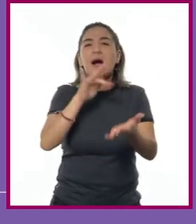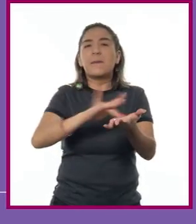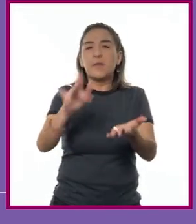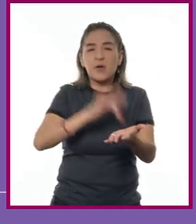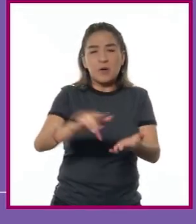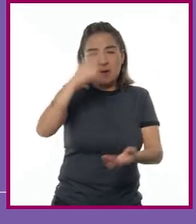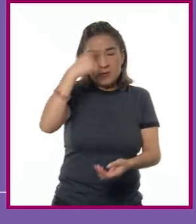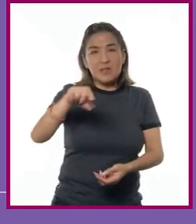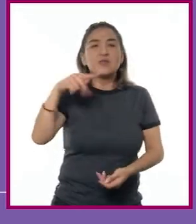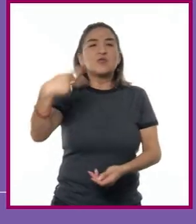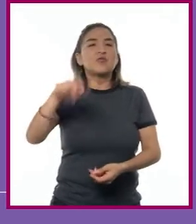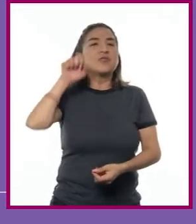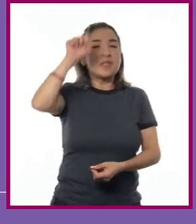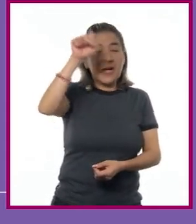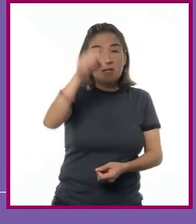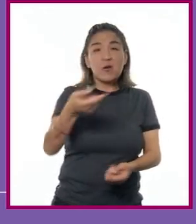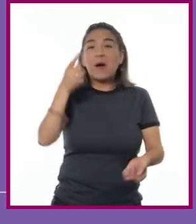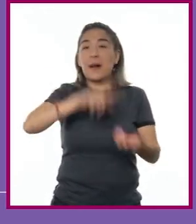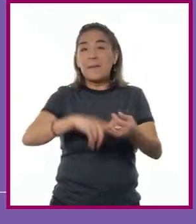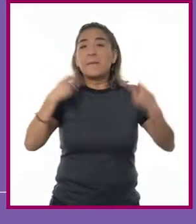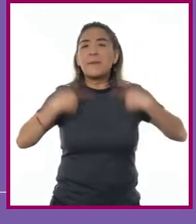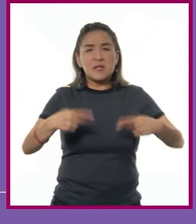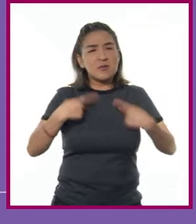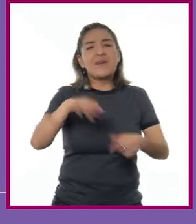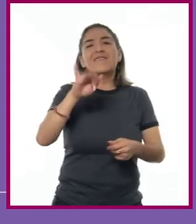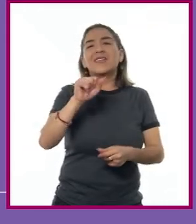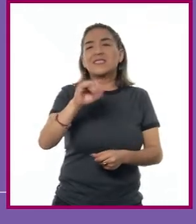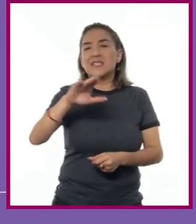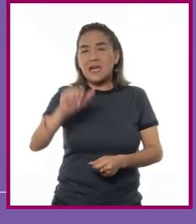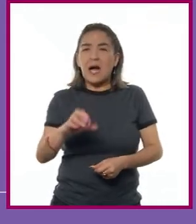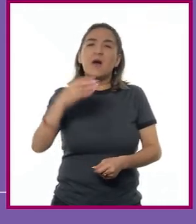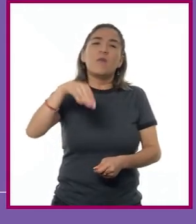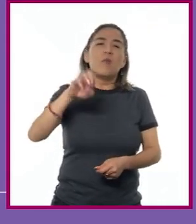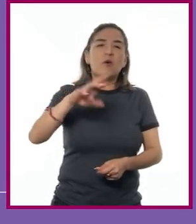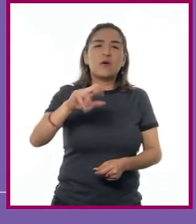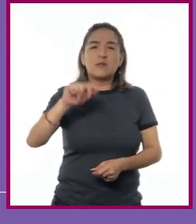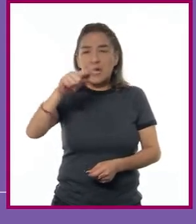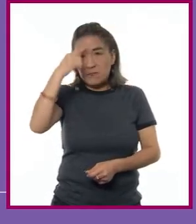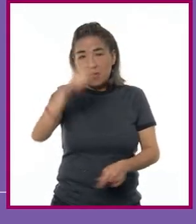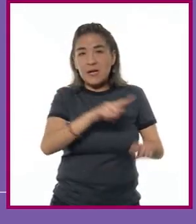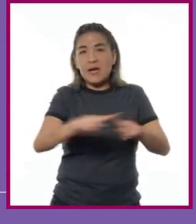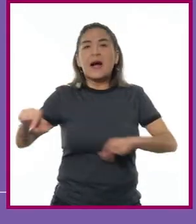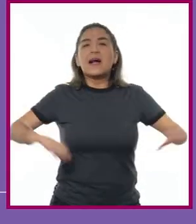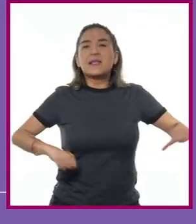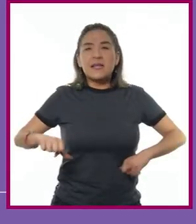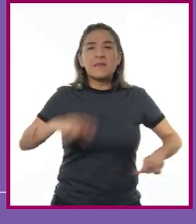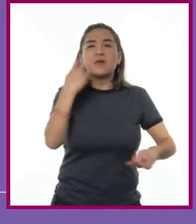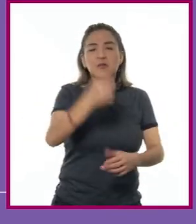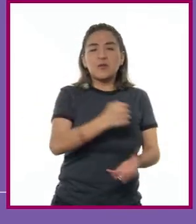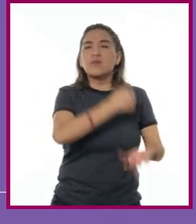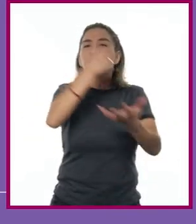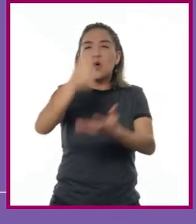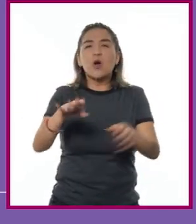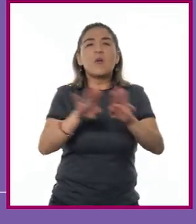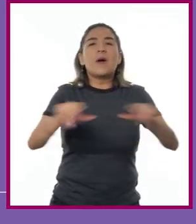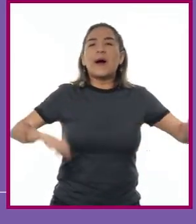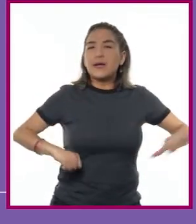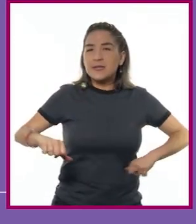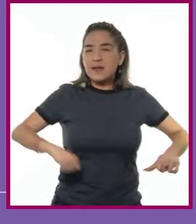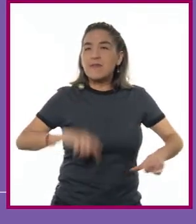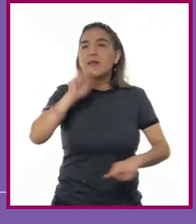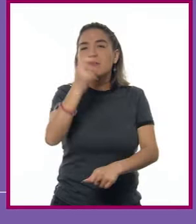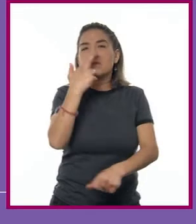y sindicatos, o cualquier persona física o moral que reciba y ejerza recursos públicos o realice actos de